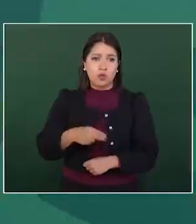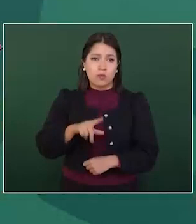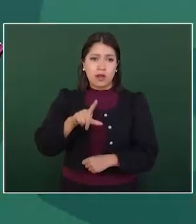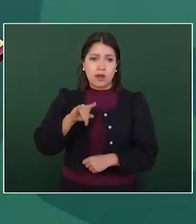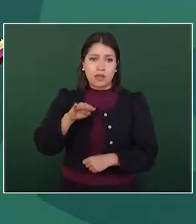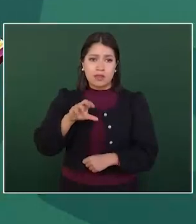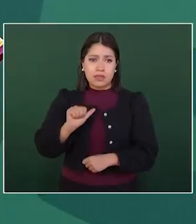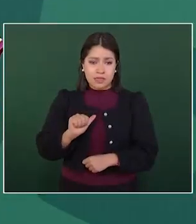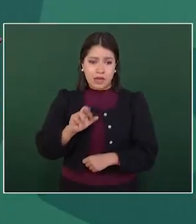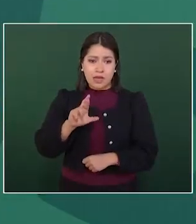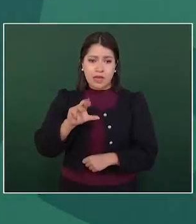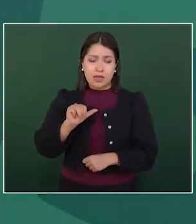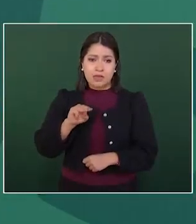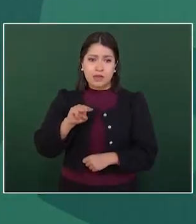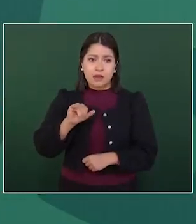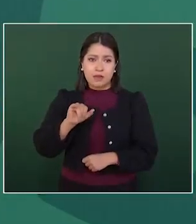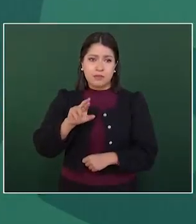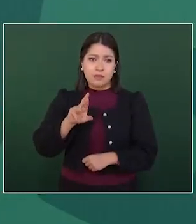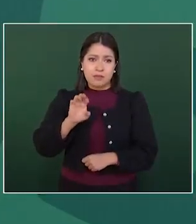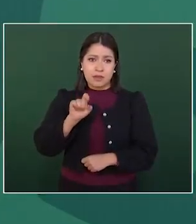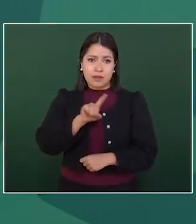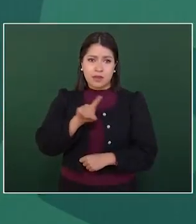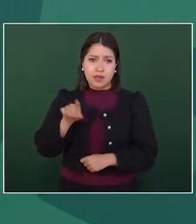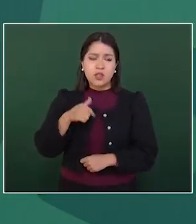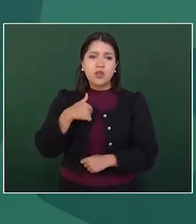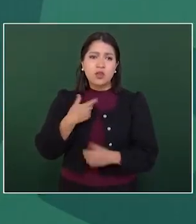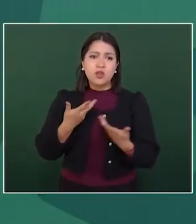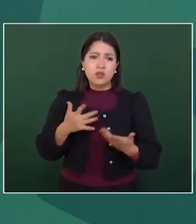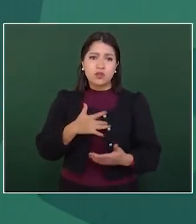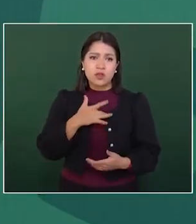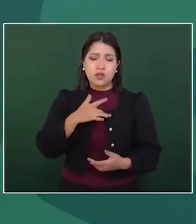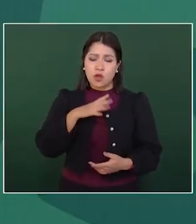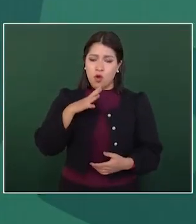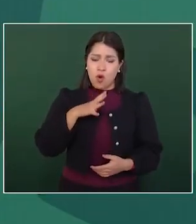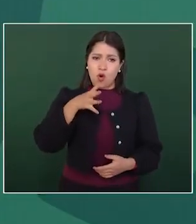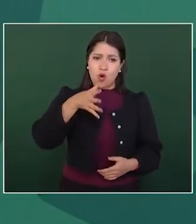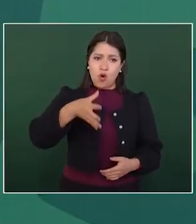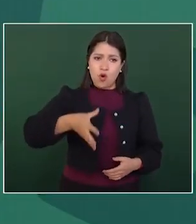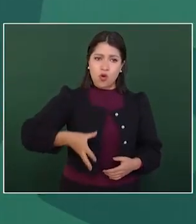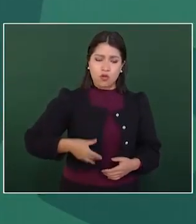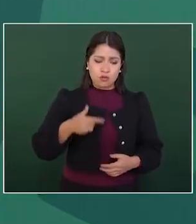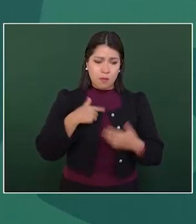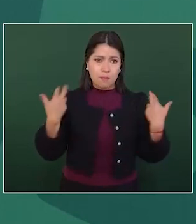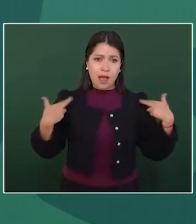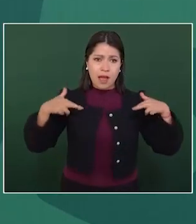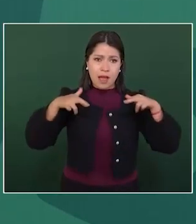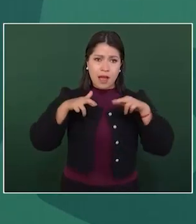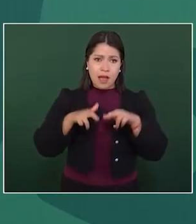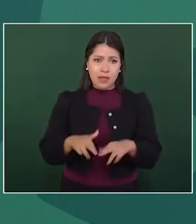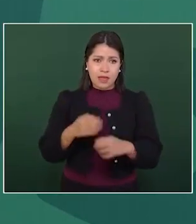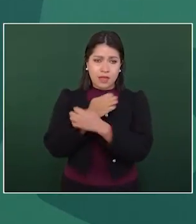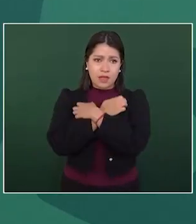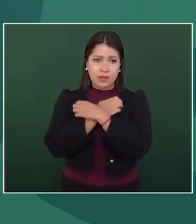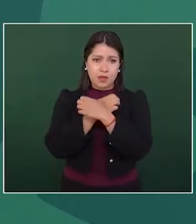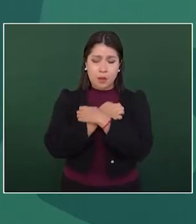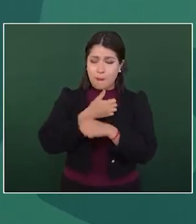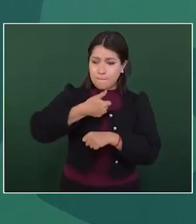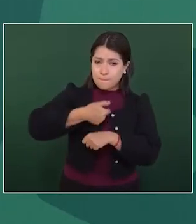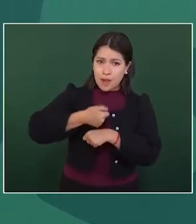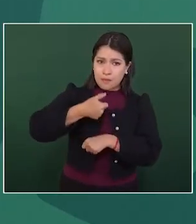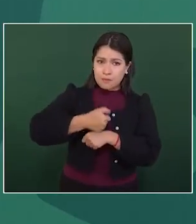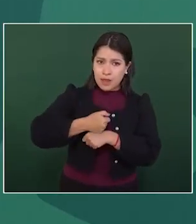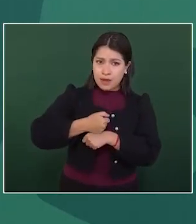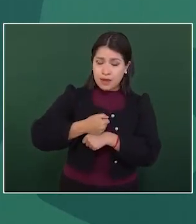Amaya. Soy orgullosamente normalista, maestra de educación primaria. Maestra Leti, me